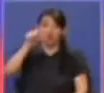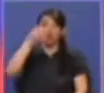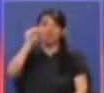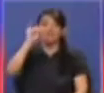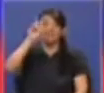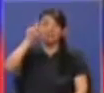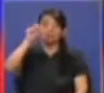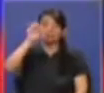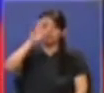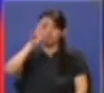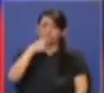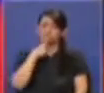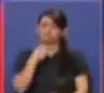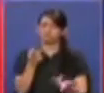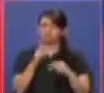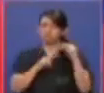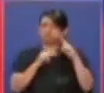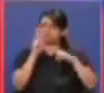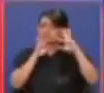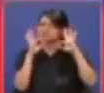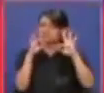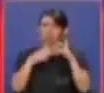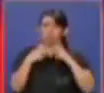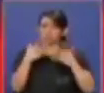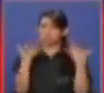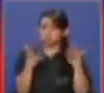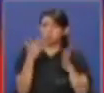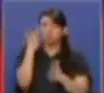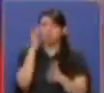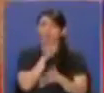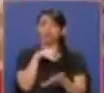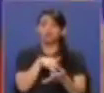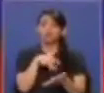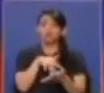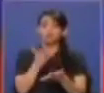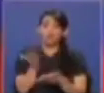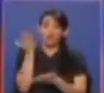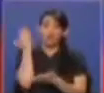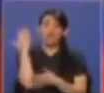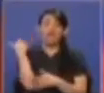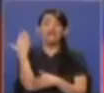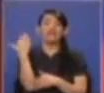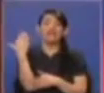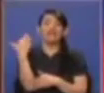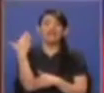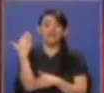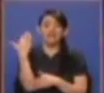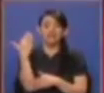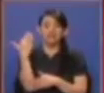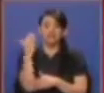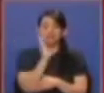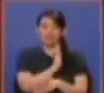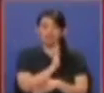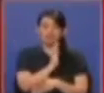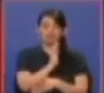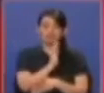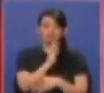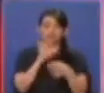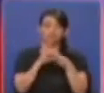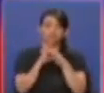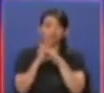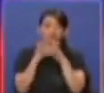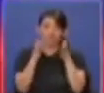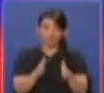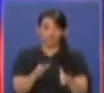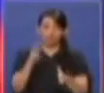hacer sin mucho problema, porque los estudios lo había hecho el anterior alcalde de Nangariza, el compañero Modesto, ya no es